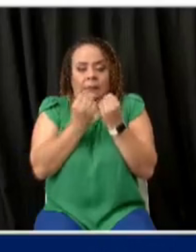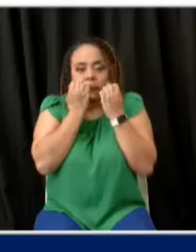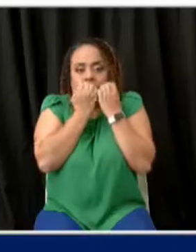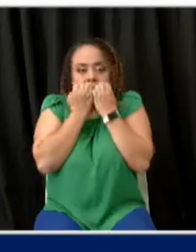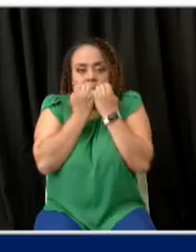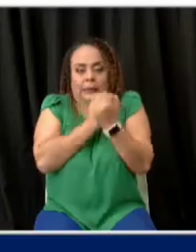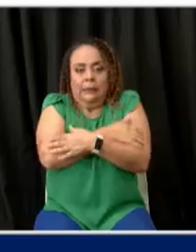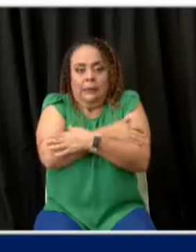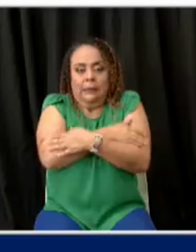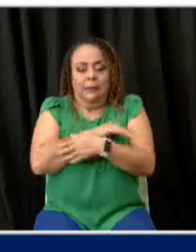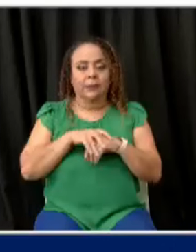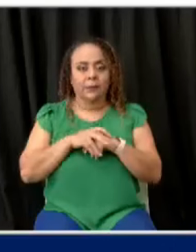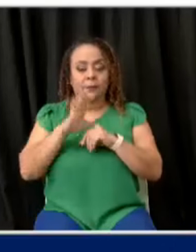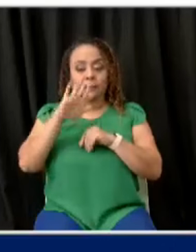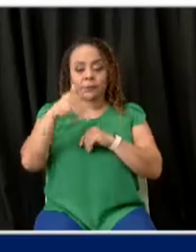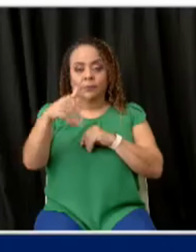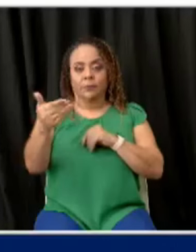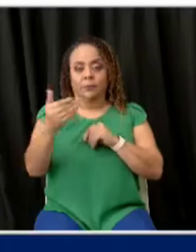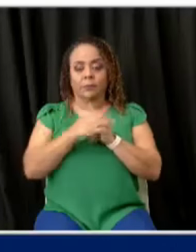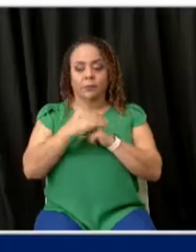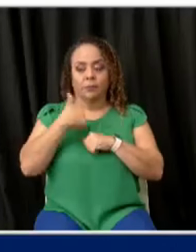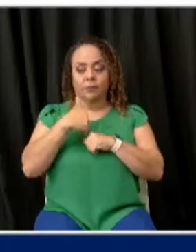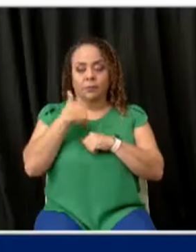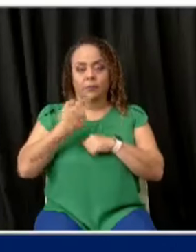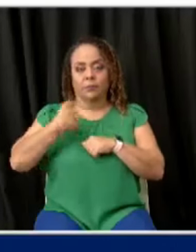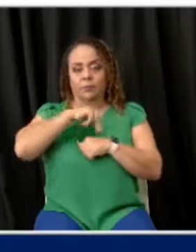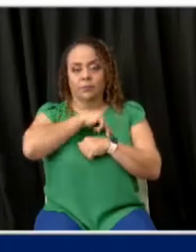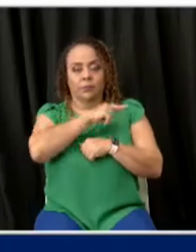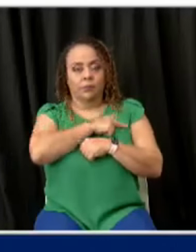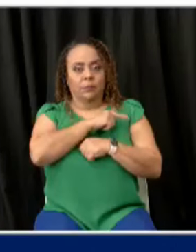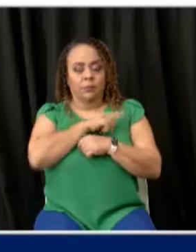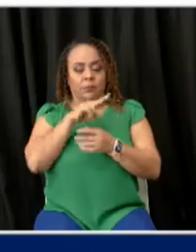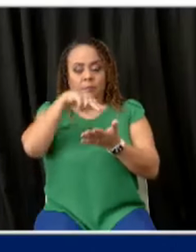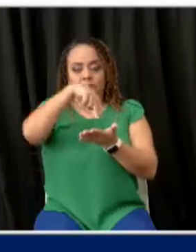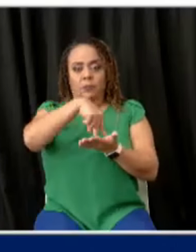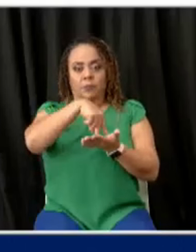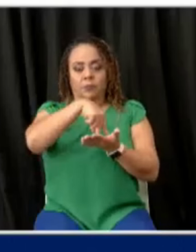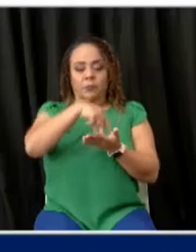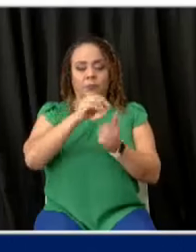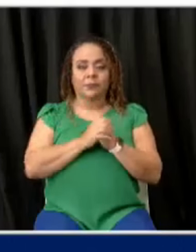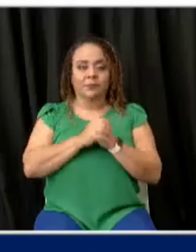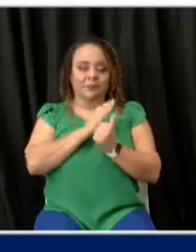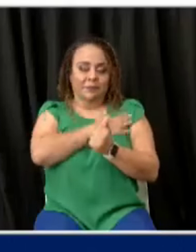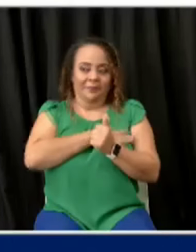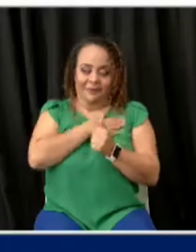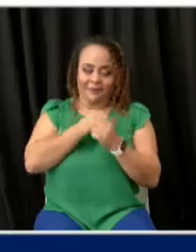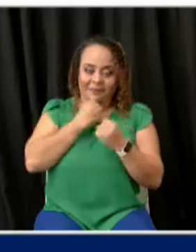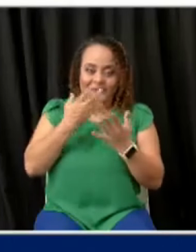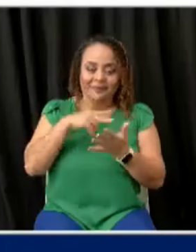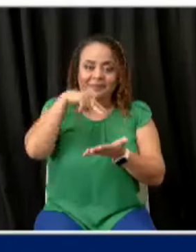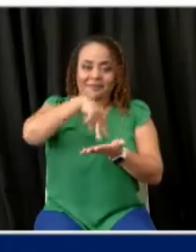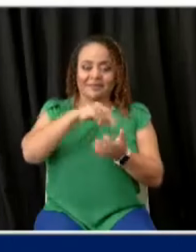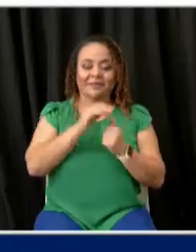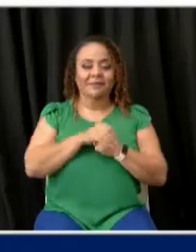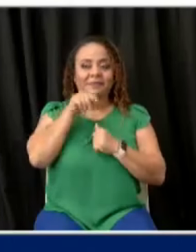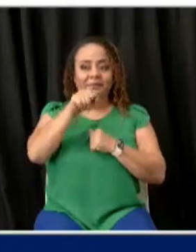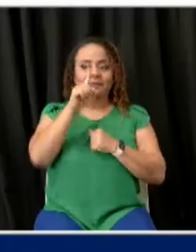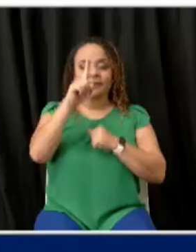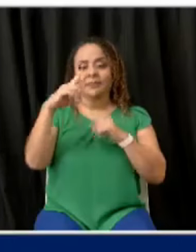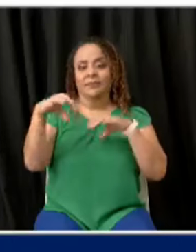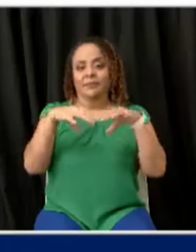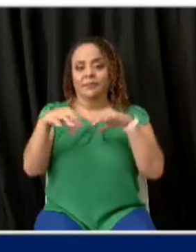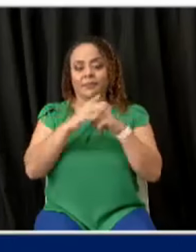más, cuando, sobre todo los hombres que orinamos de aparado, perdonen la expresión. Claro. Si usted está en una